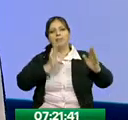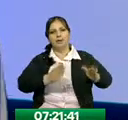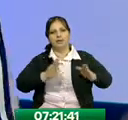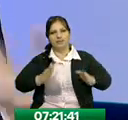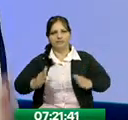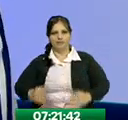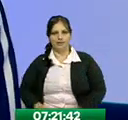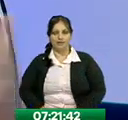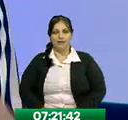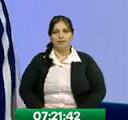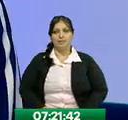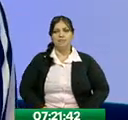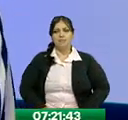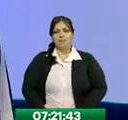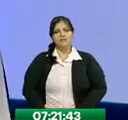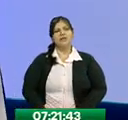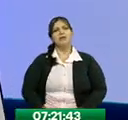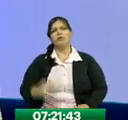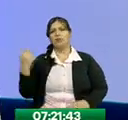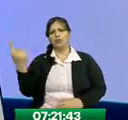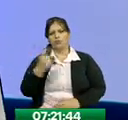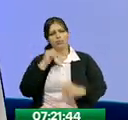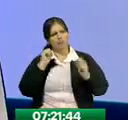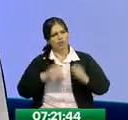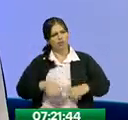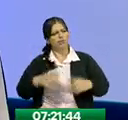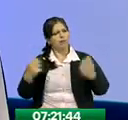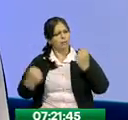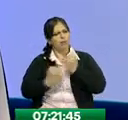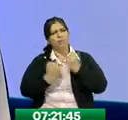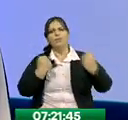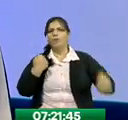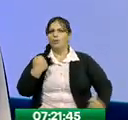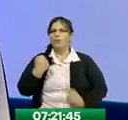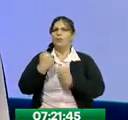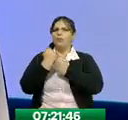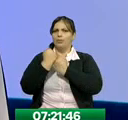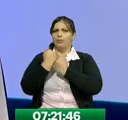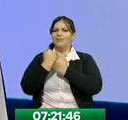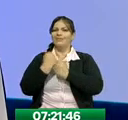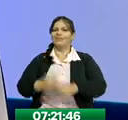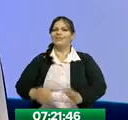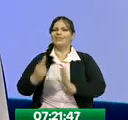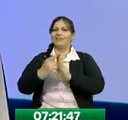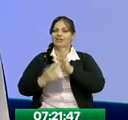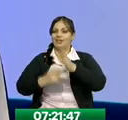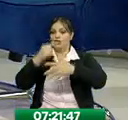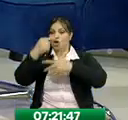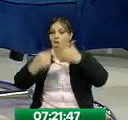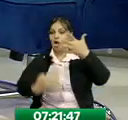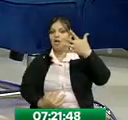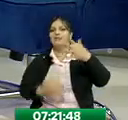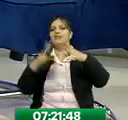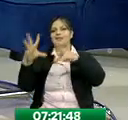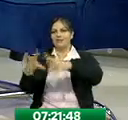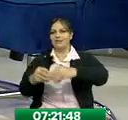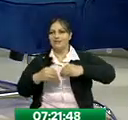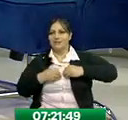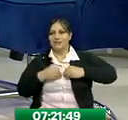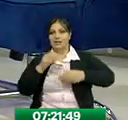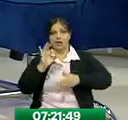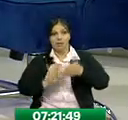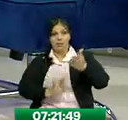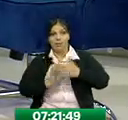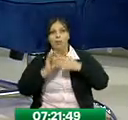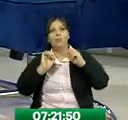la idea es que todos nos unamos para tener los requisitos necesarios para la postulación del Mundial 2030. ¿Cuándo se podría tener, de acuerdo